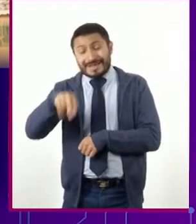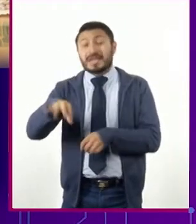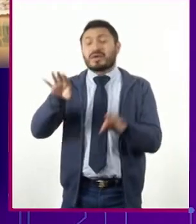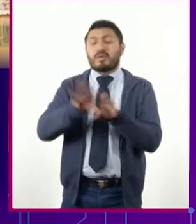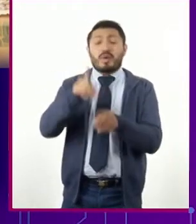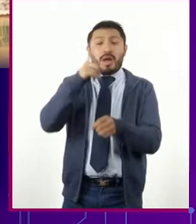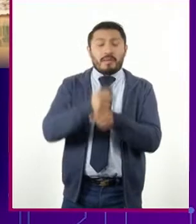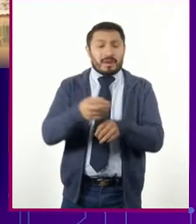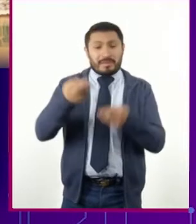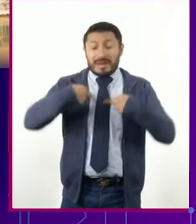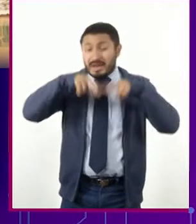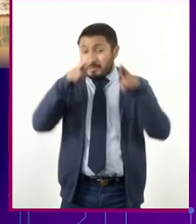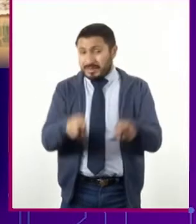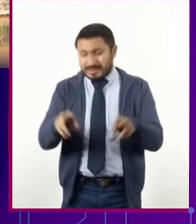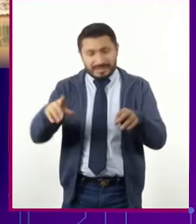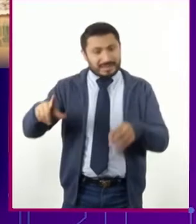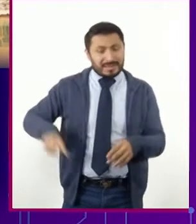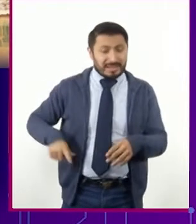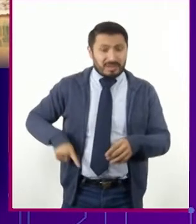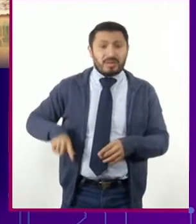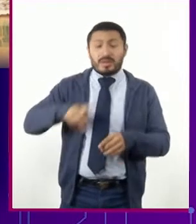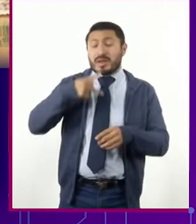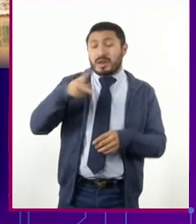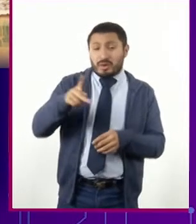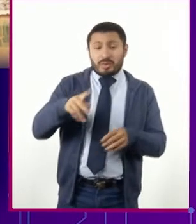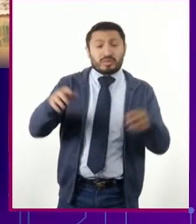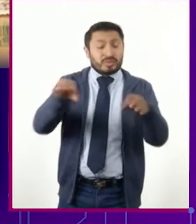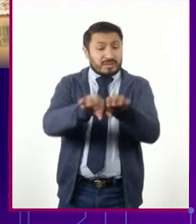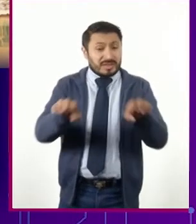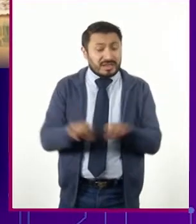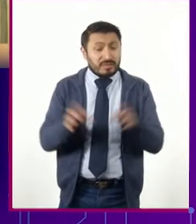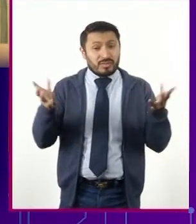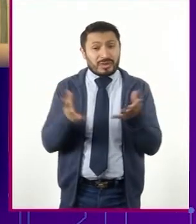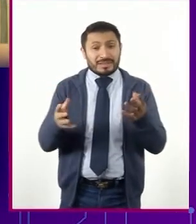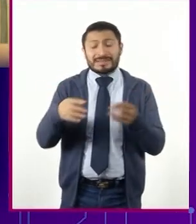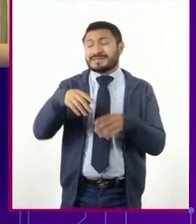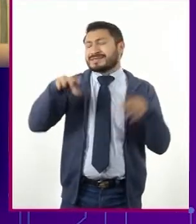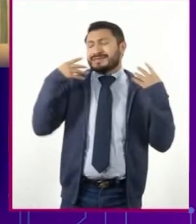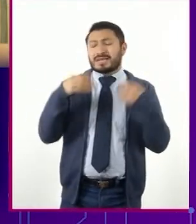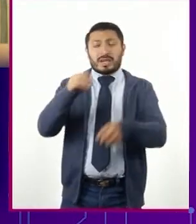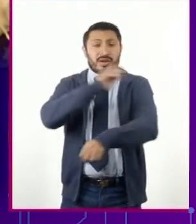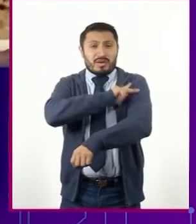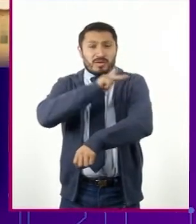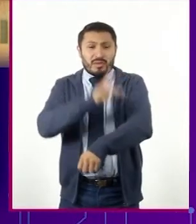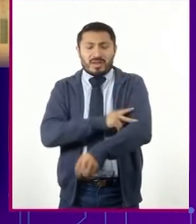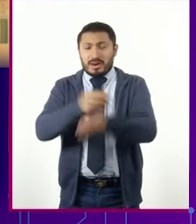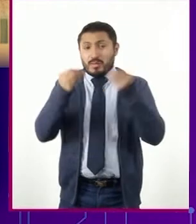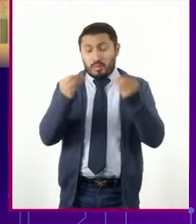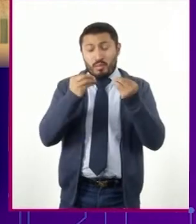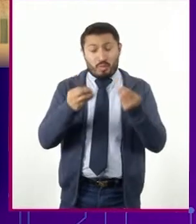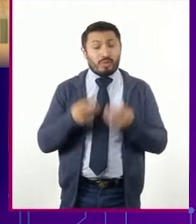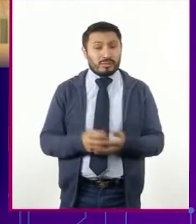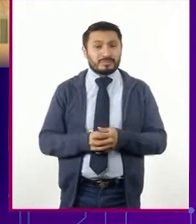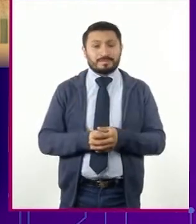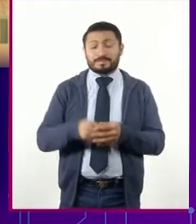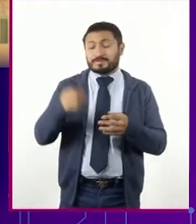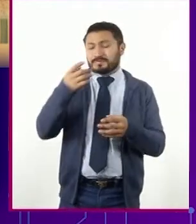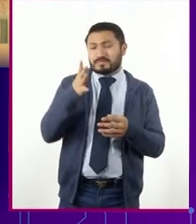ministro y que formara un gabinete. Mussolini obtuvo plenos poderes por parte del Parlamento, así que